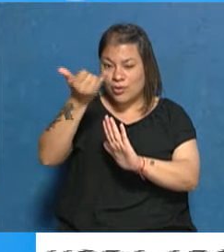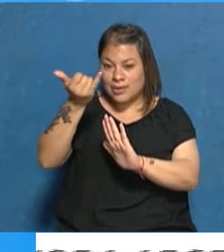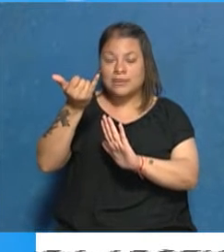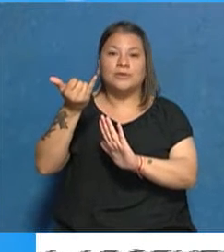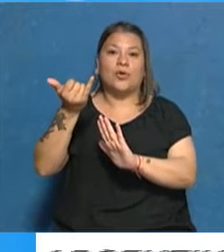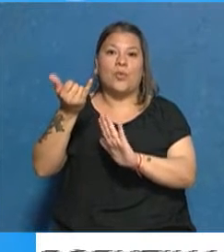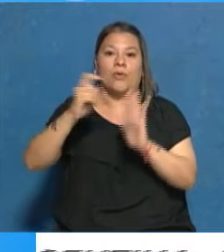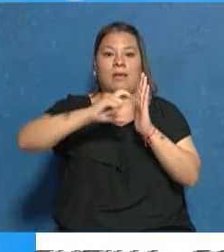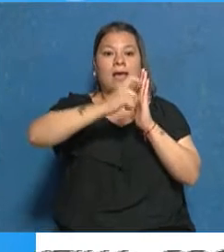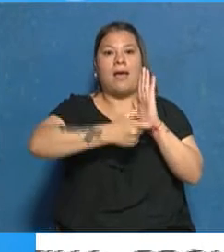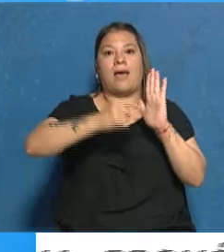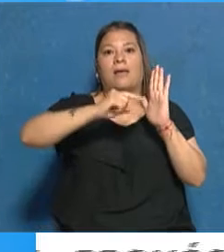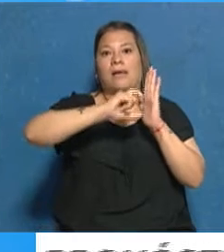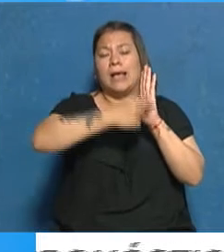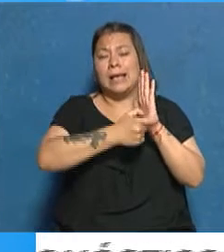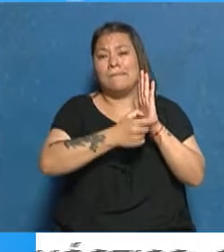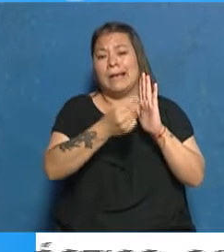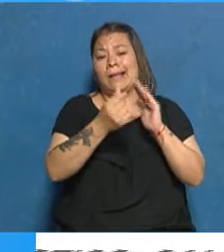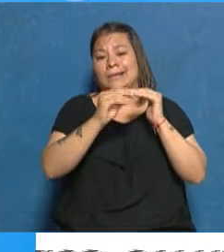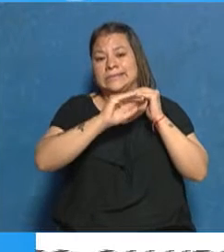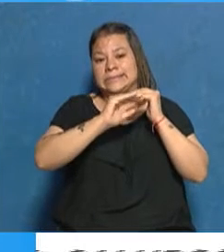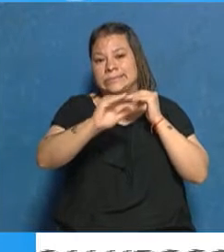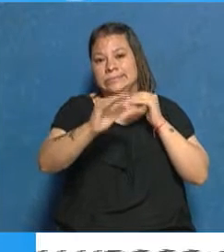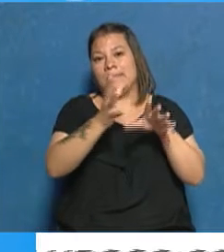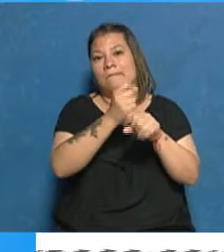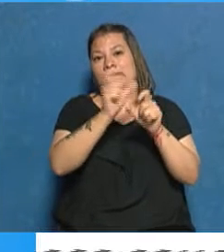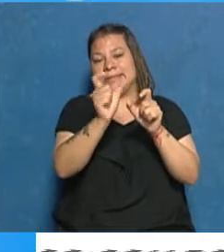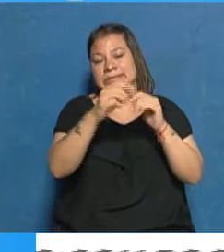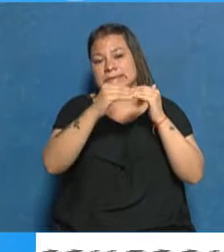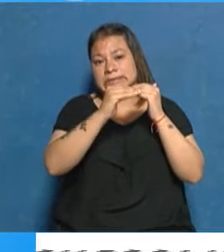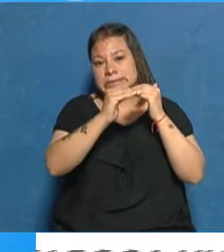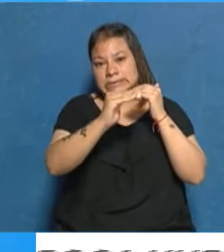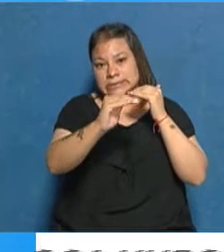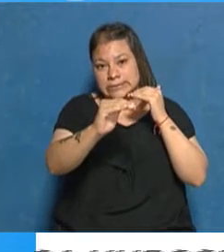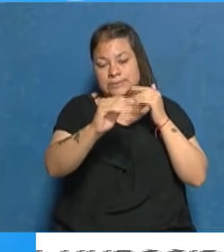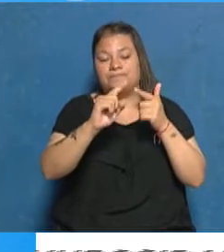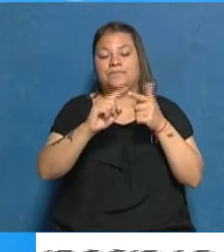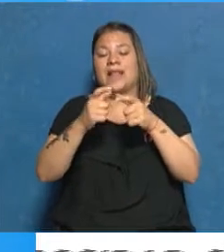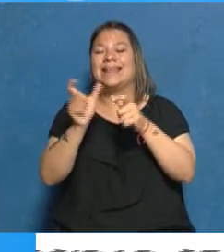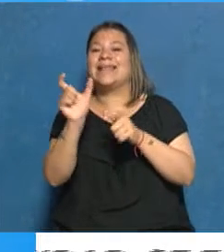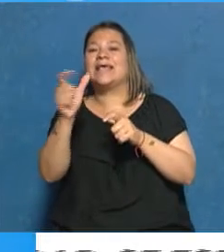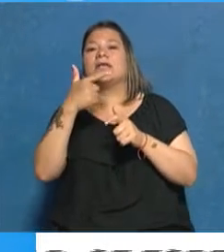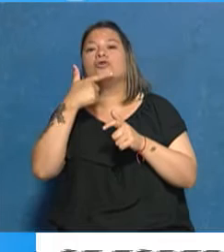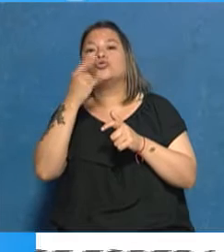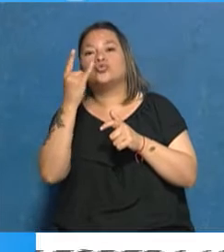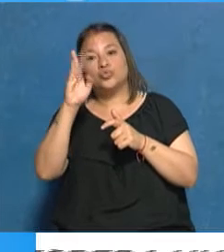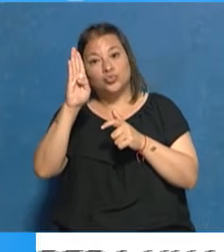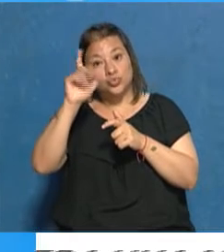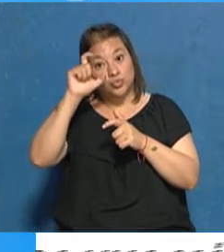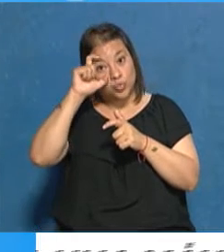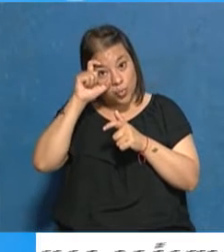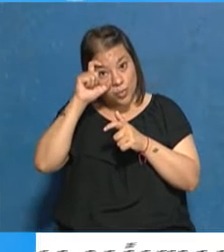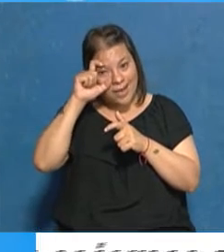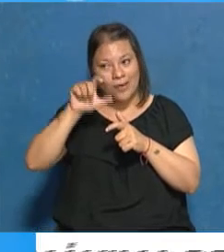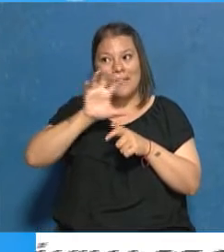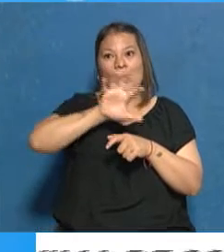del AMBA, que estaba congelada por mucho tiempo, con la SUBE llevándola a la mayor cantidad